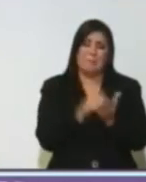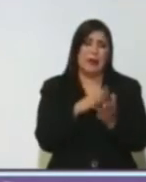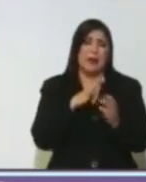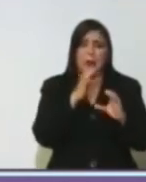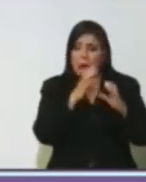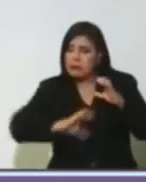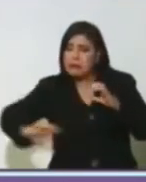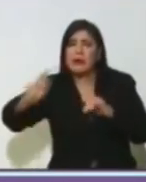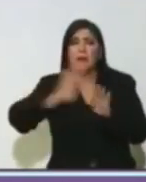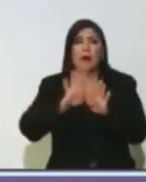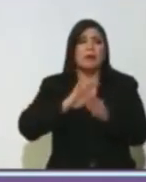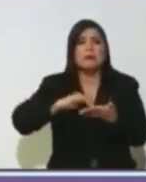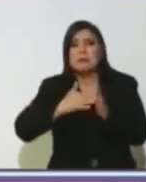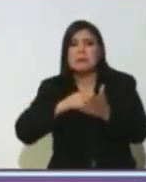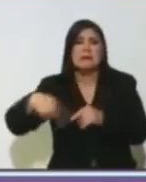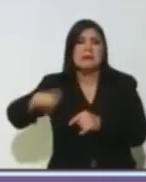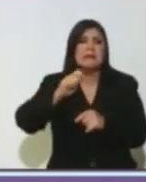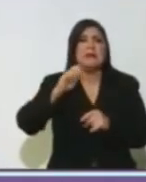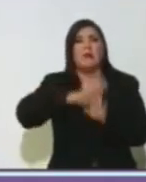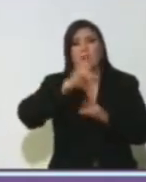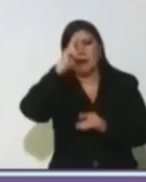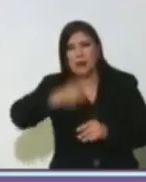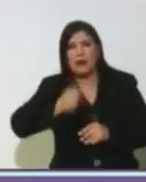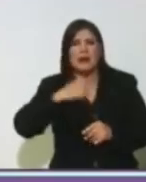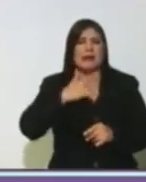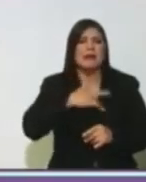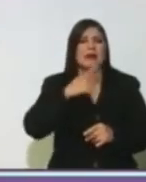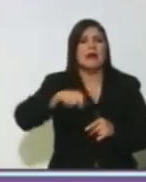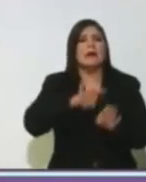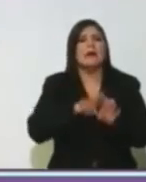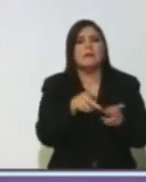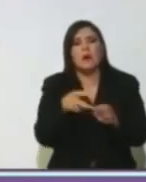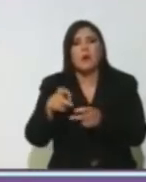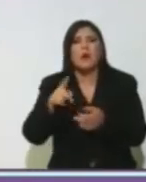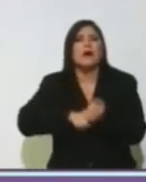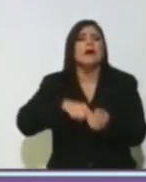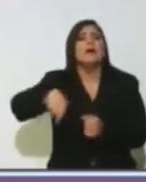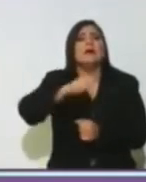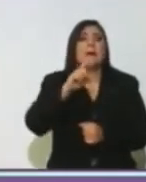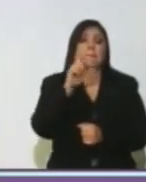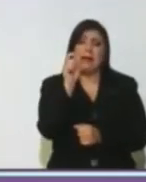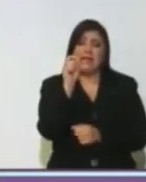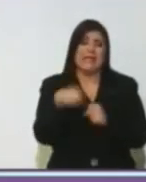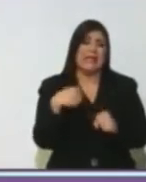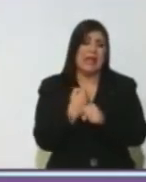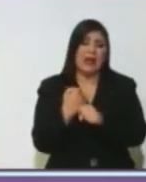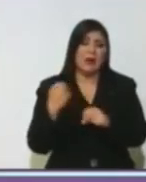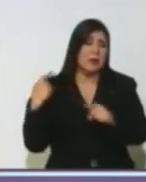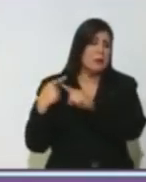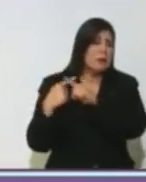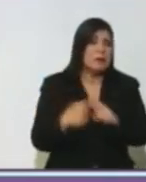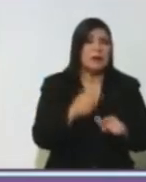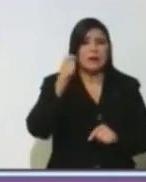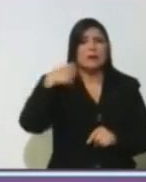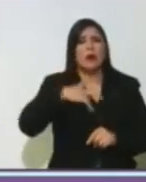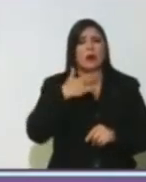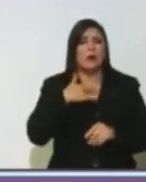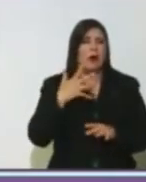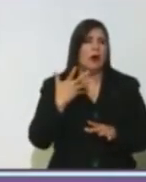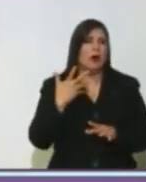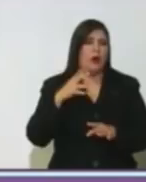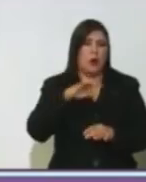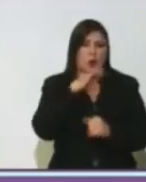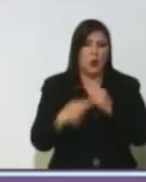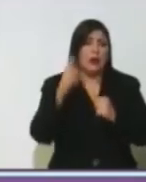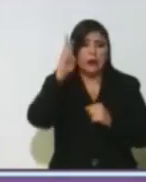ciudad y esto por supuesto que ha sido permitido por los gobiernos de los últimos 20 años esto se ha permitido por el